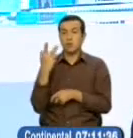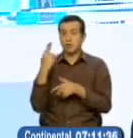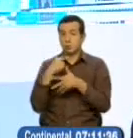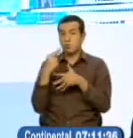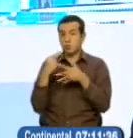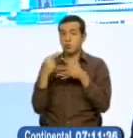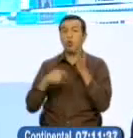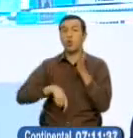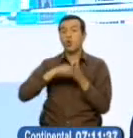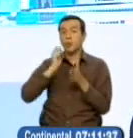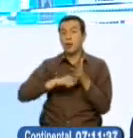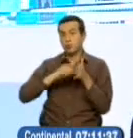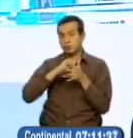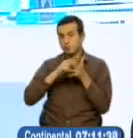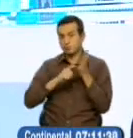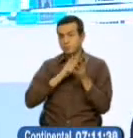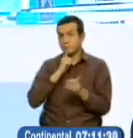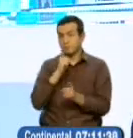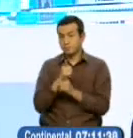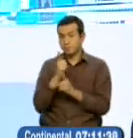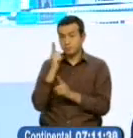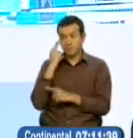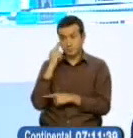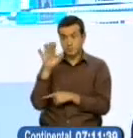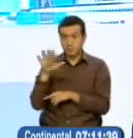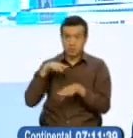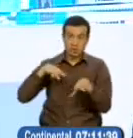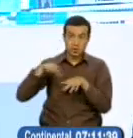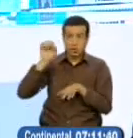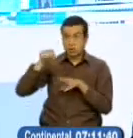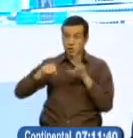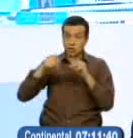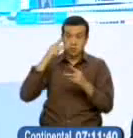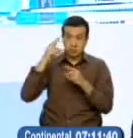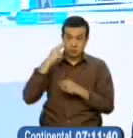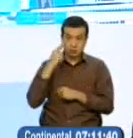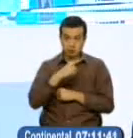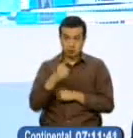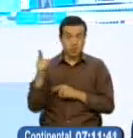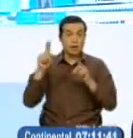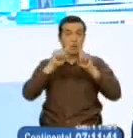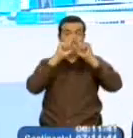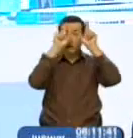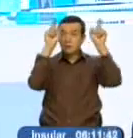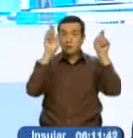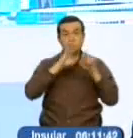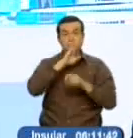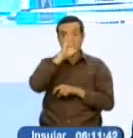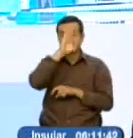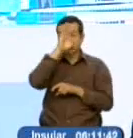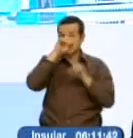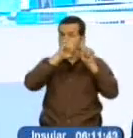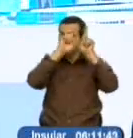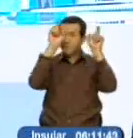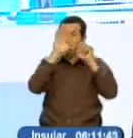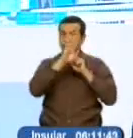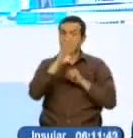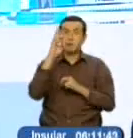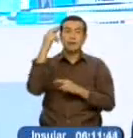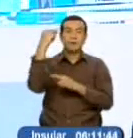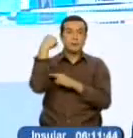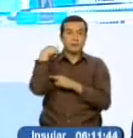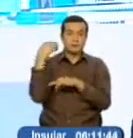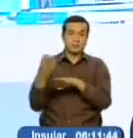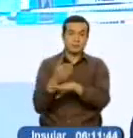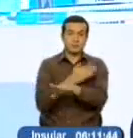cláusulas que se aseguren de que esas actividades se ejecuten. Siempre las empresas tienen la potestad,